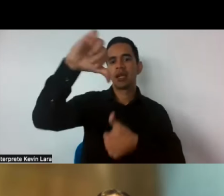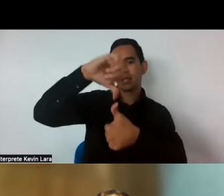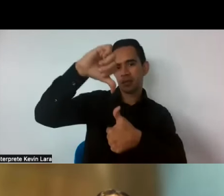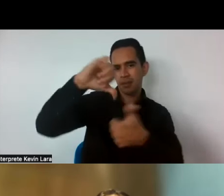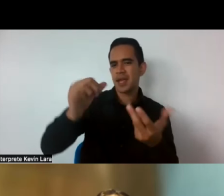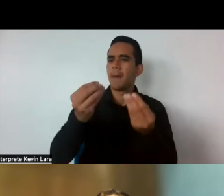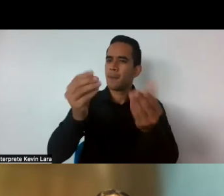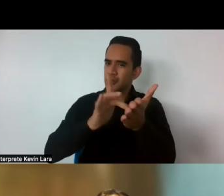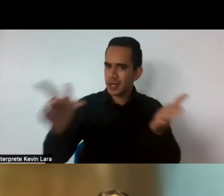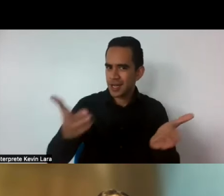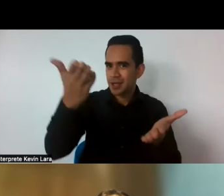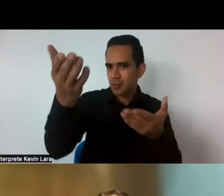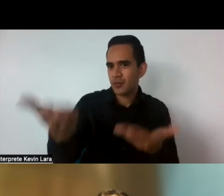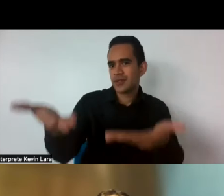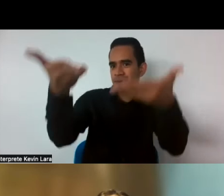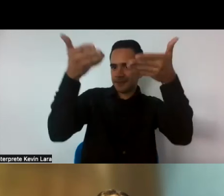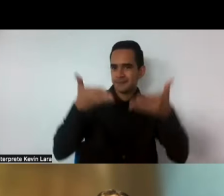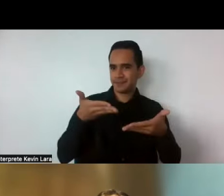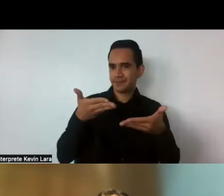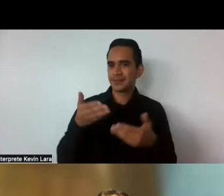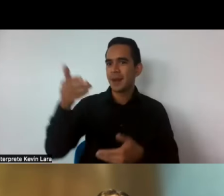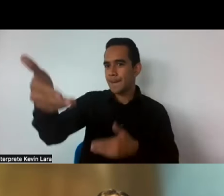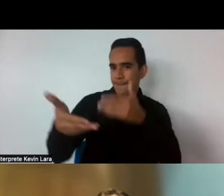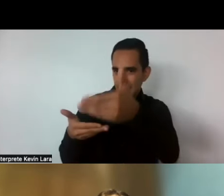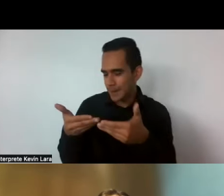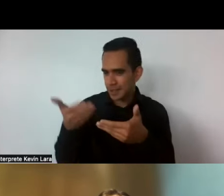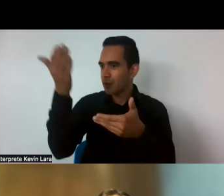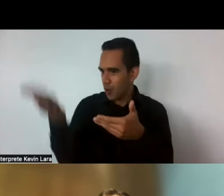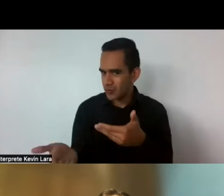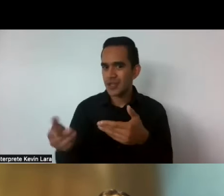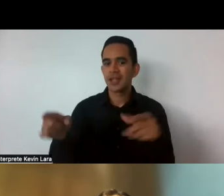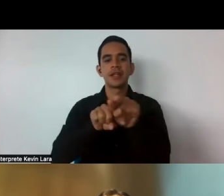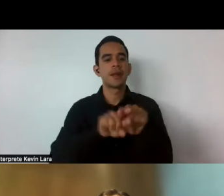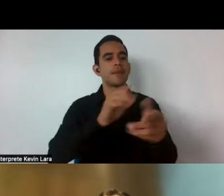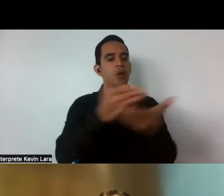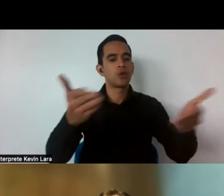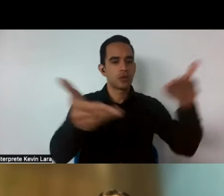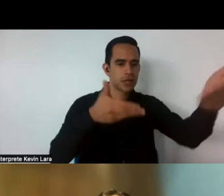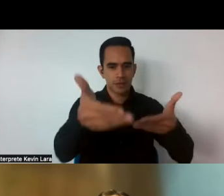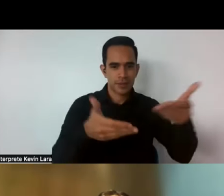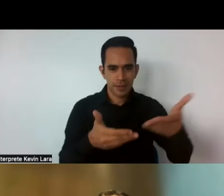Leida. Sean todos bienvenidos y bueno, le cedemos la palabra.